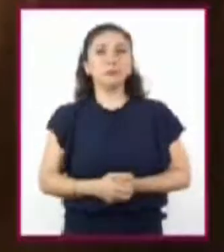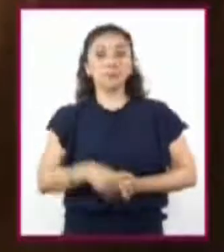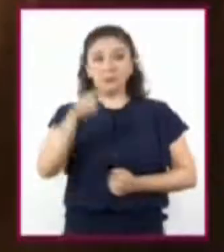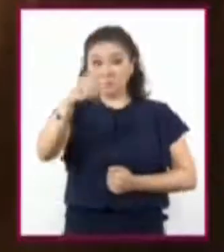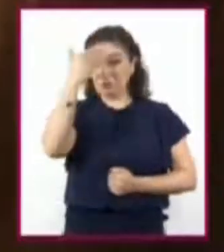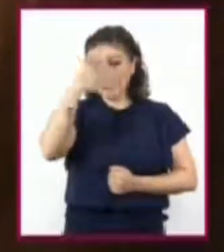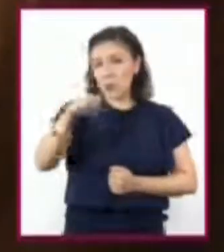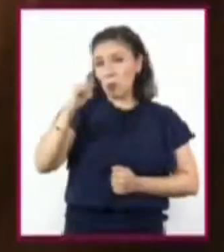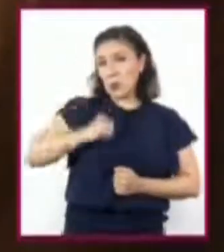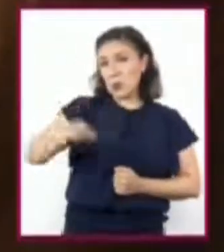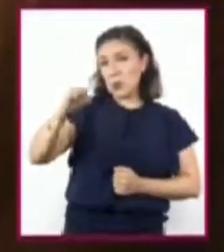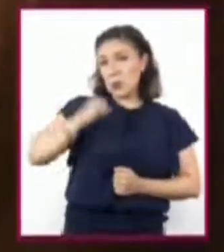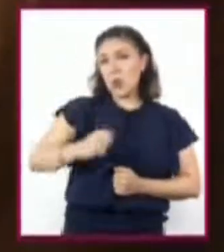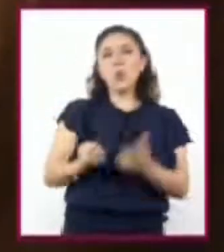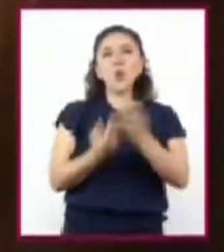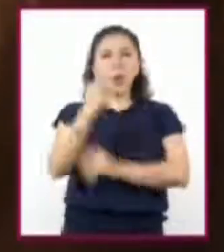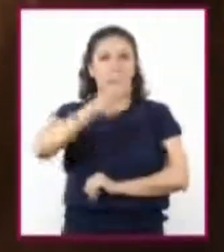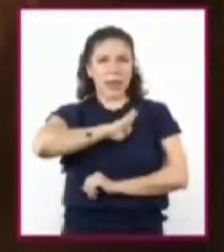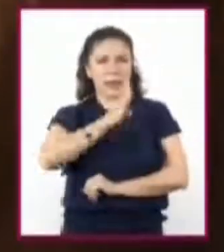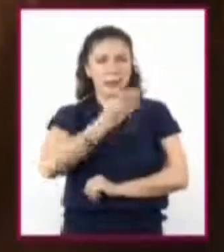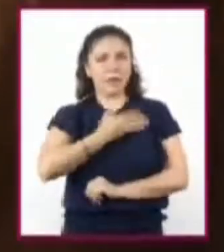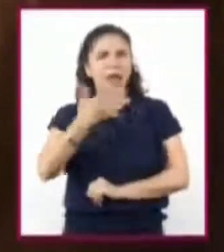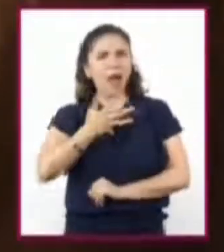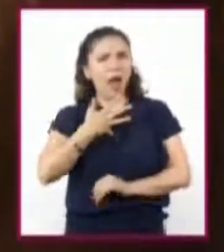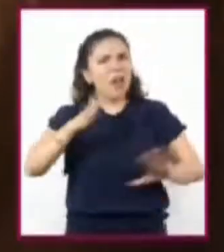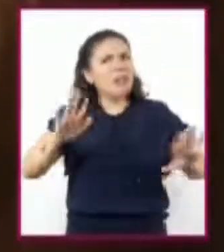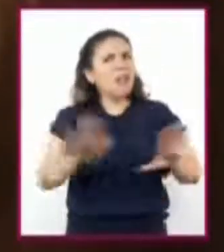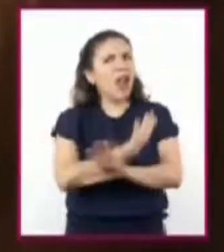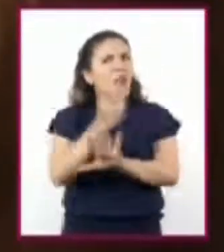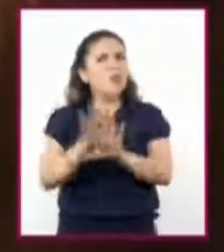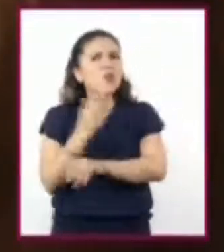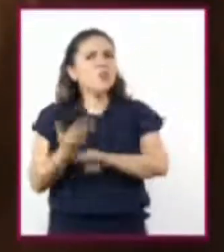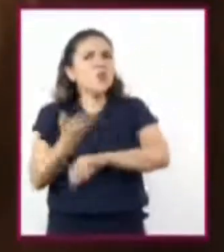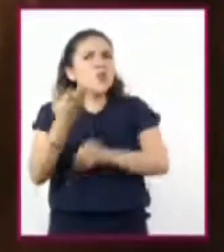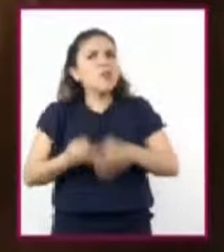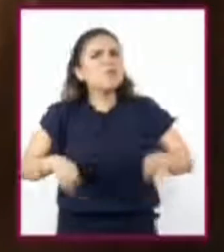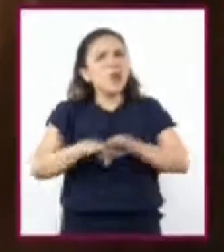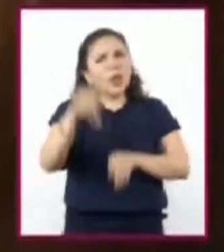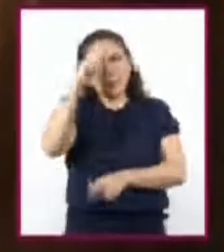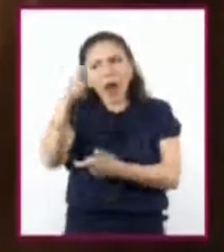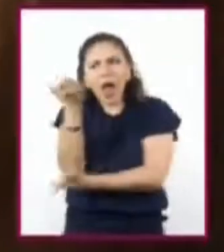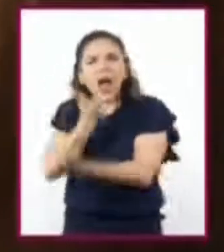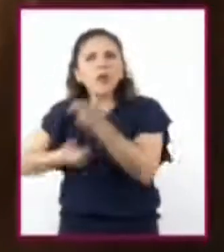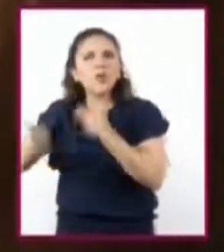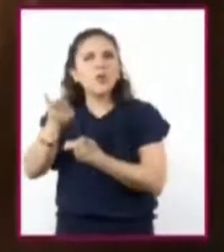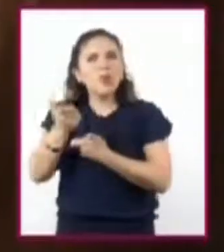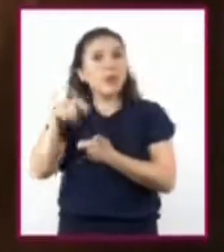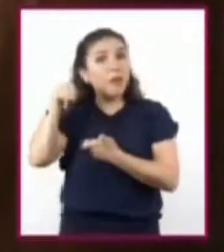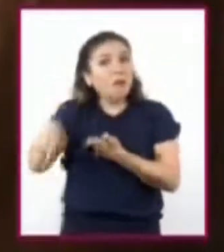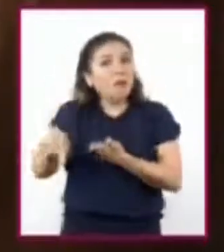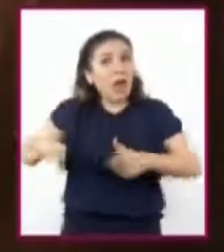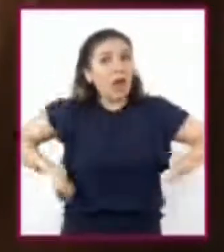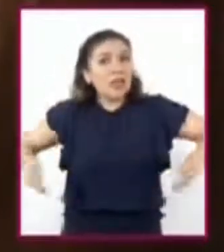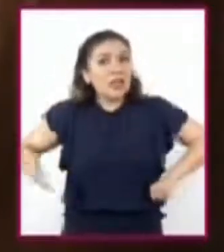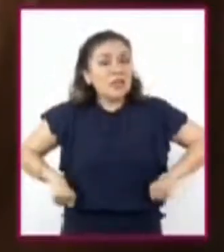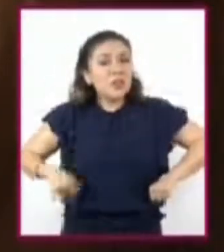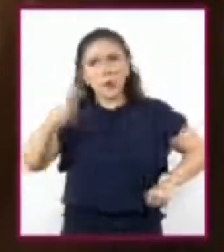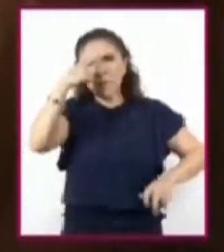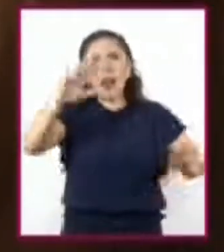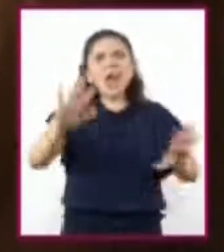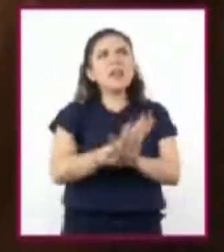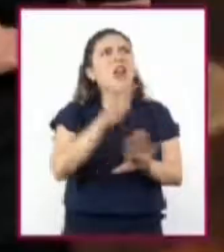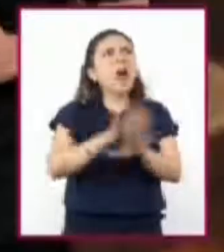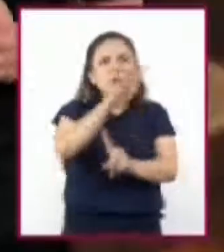el virreinato en la Nueva España hubo cambios importantes en las actividades económicas a tal grado que transformaron el